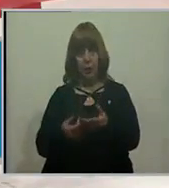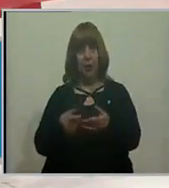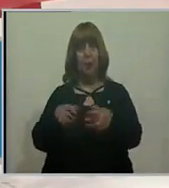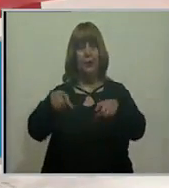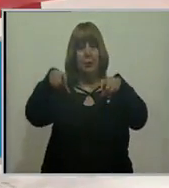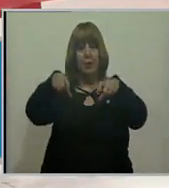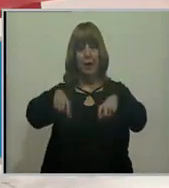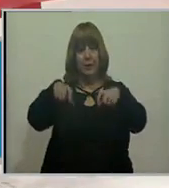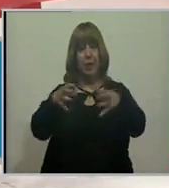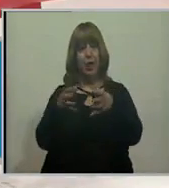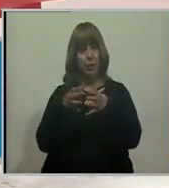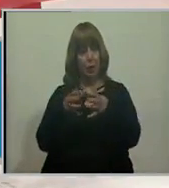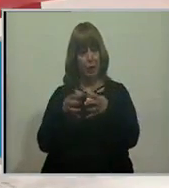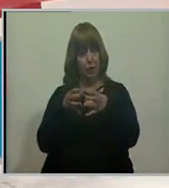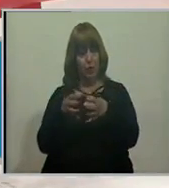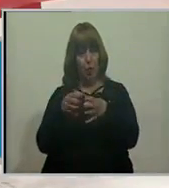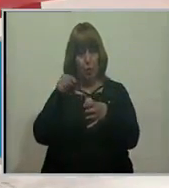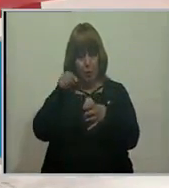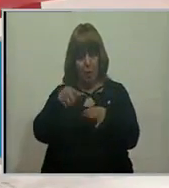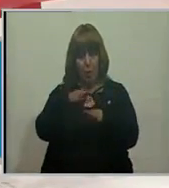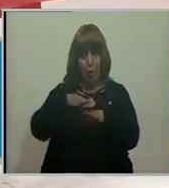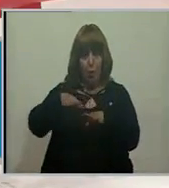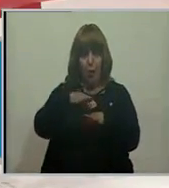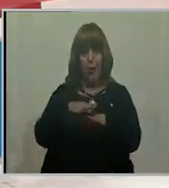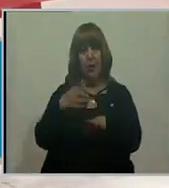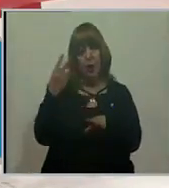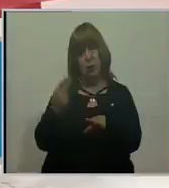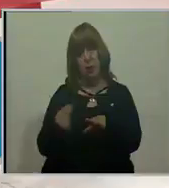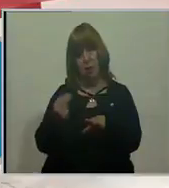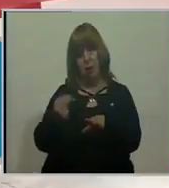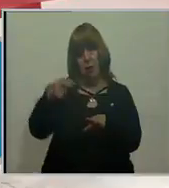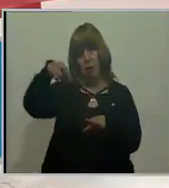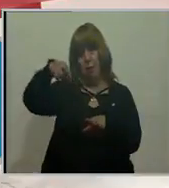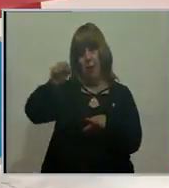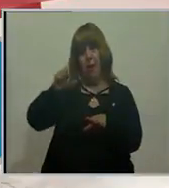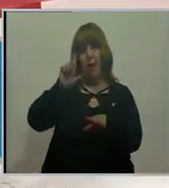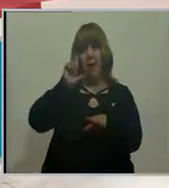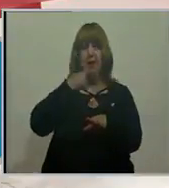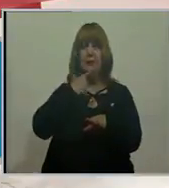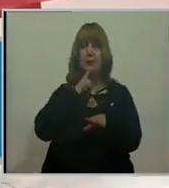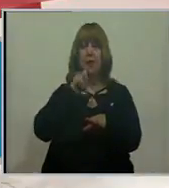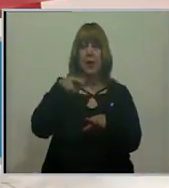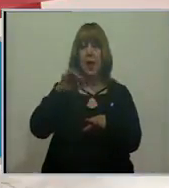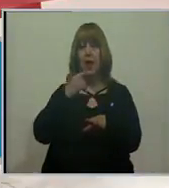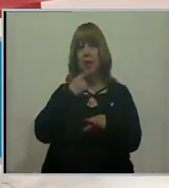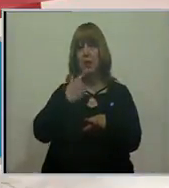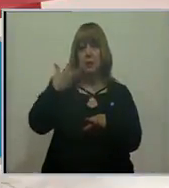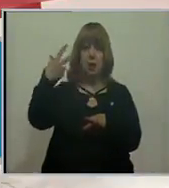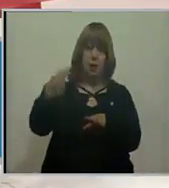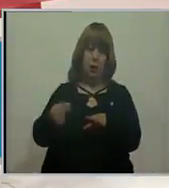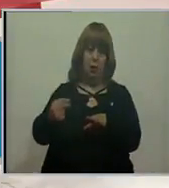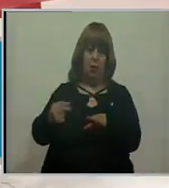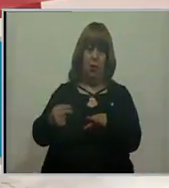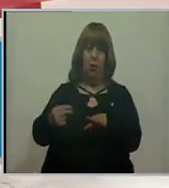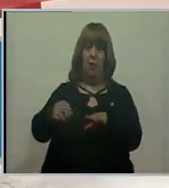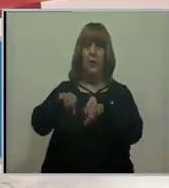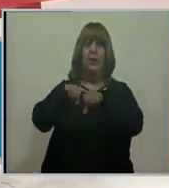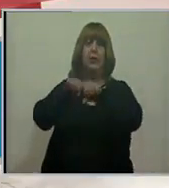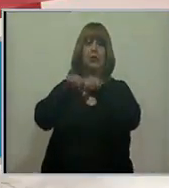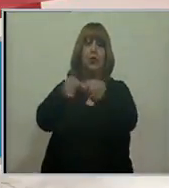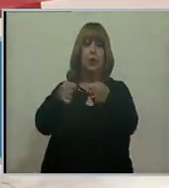eso empieza el reclamo de todo el pueblo palestino para que el partido no se jugara. Y en definitiva, es eso lo que va a pasar. Se suspende ese